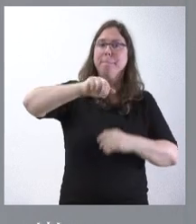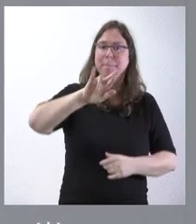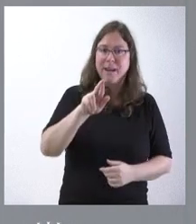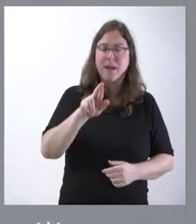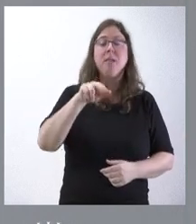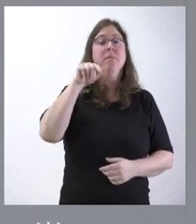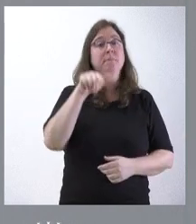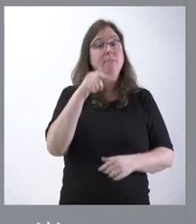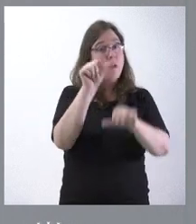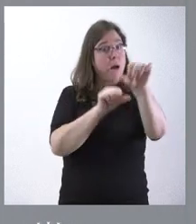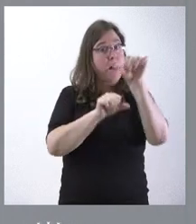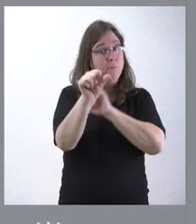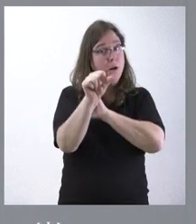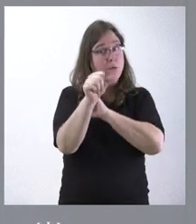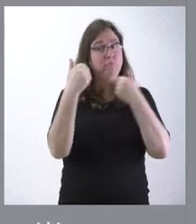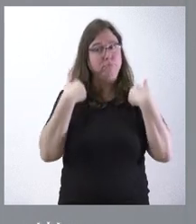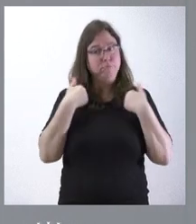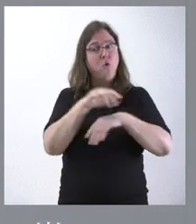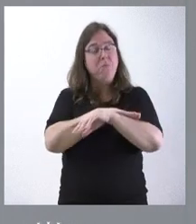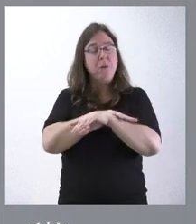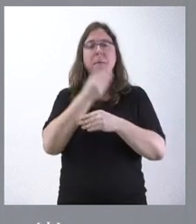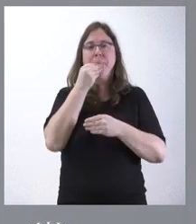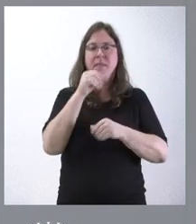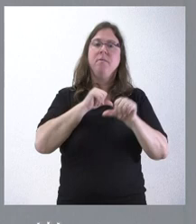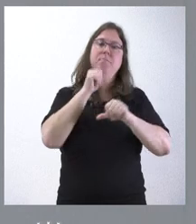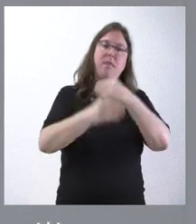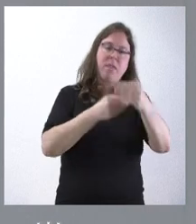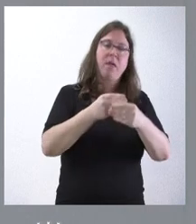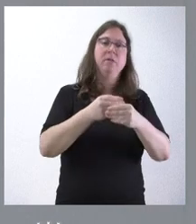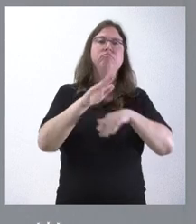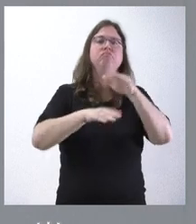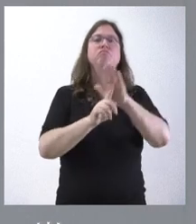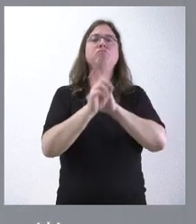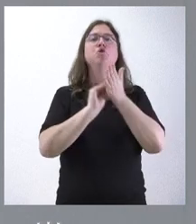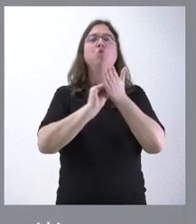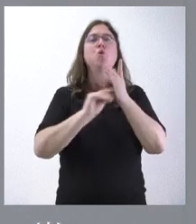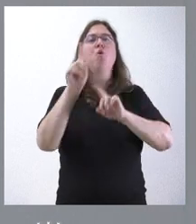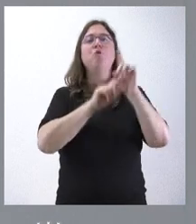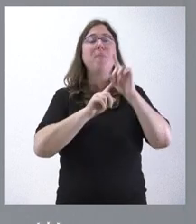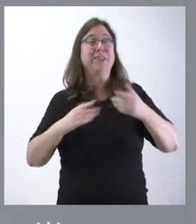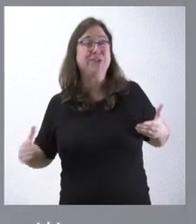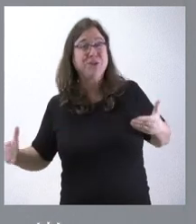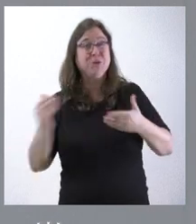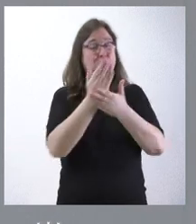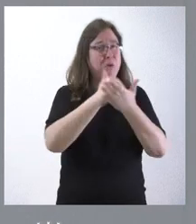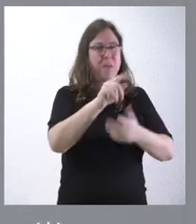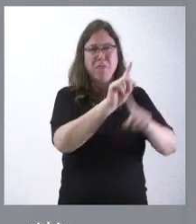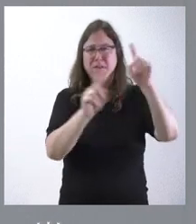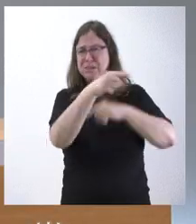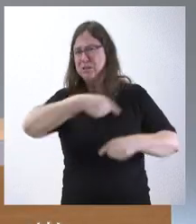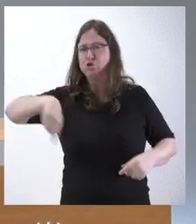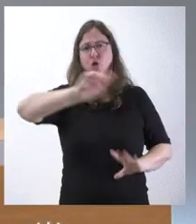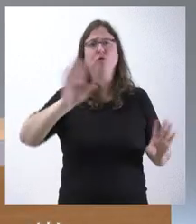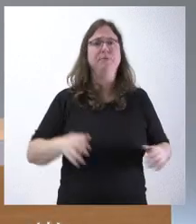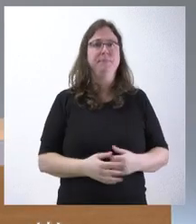reconocimiento pues es una buena base para comenzar a solucionar un problema real que tenemos todas las comunidades autónomas de España sin